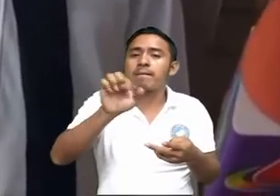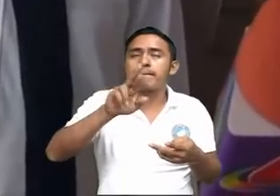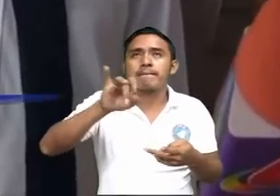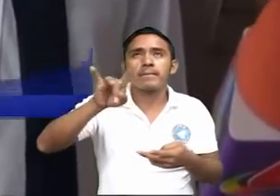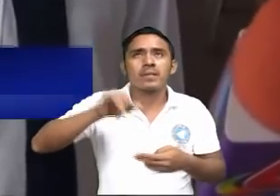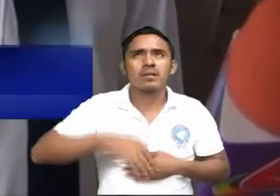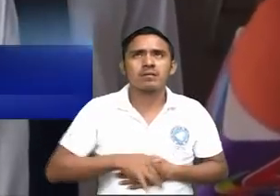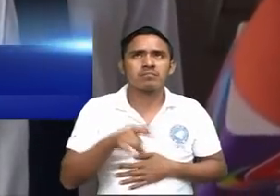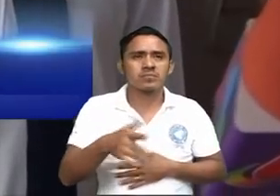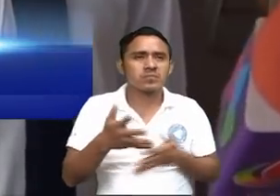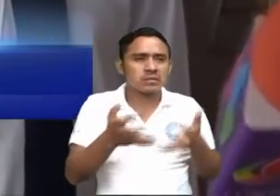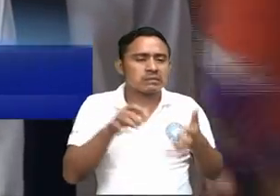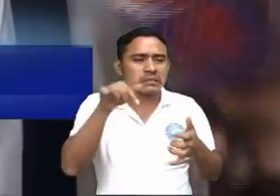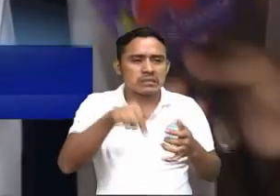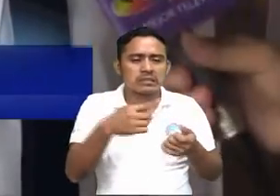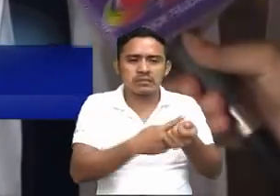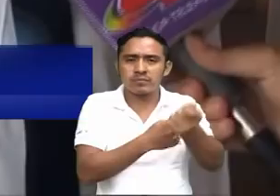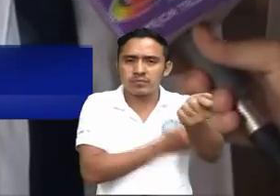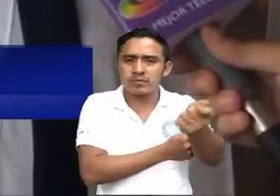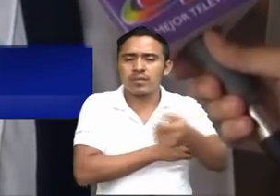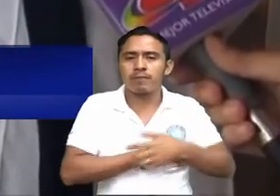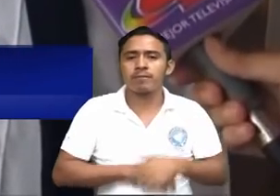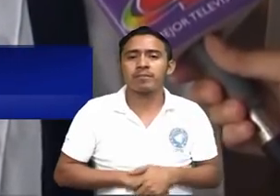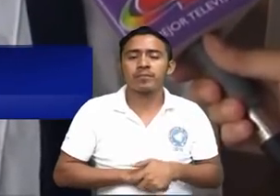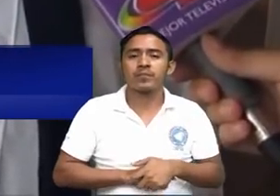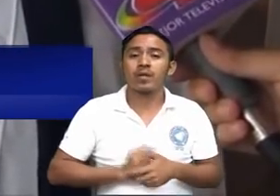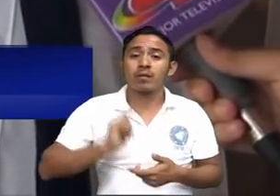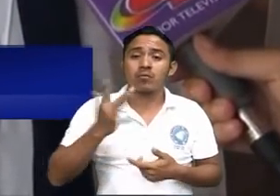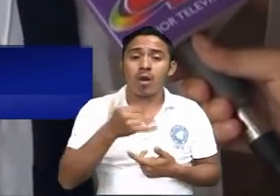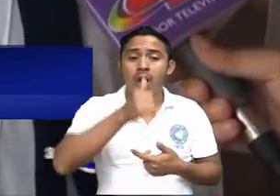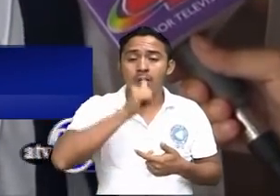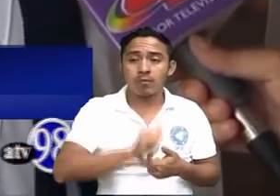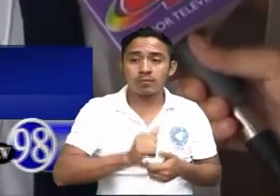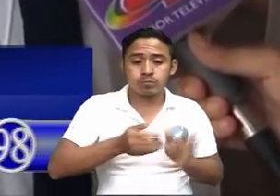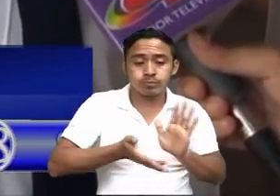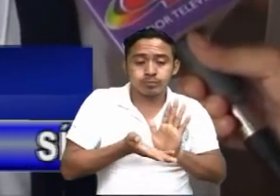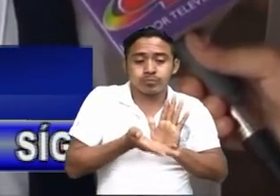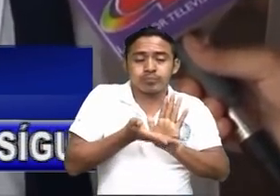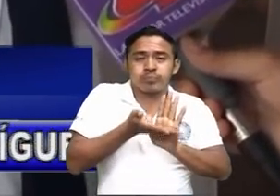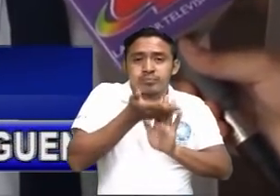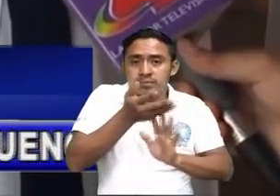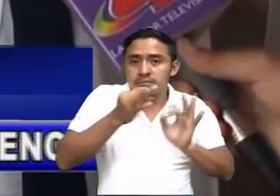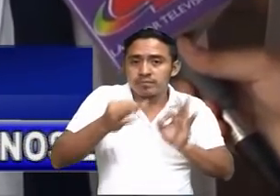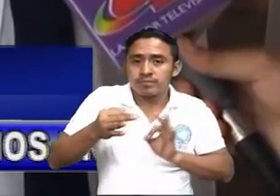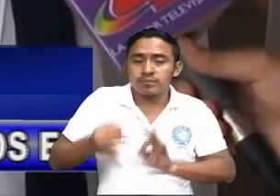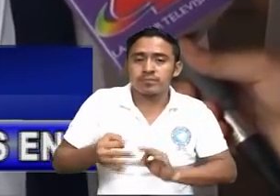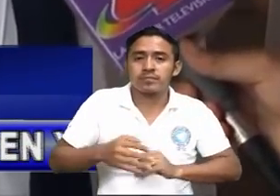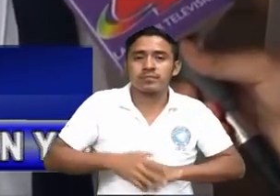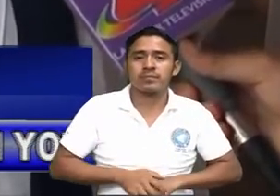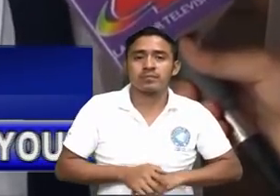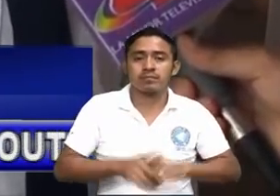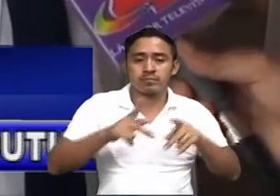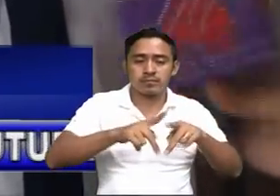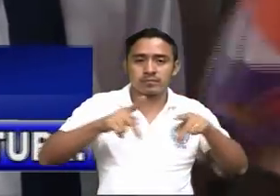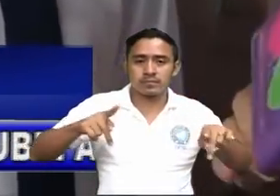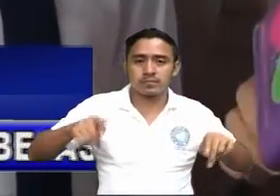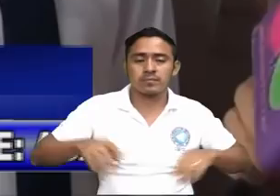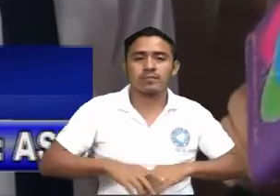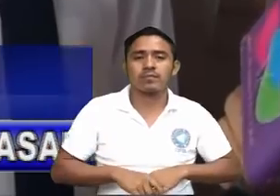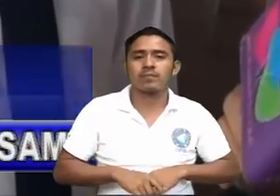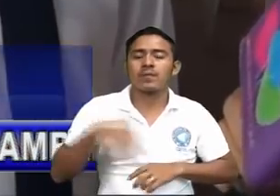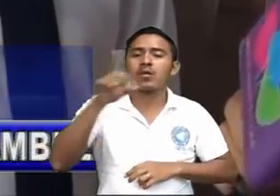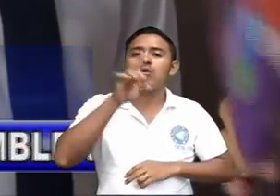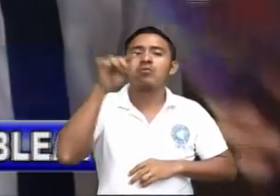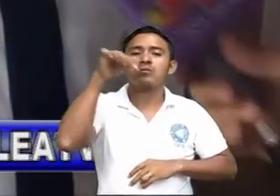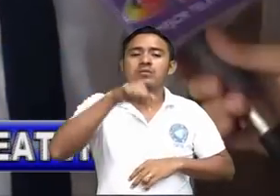esperan ustedes alcanzar con este proyecto? Que las fuentes de agua crezcan para la población. ¿Y dónde está